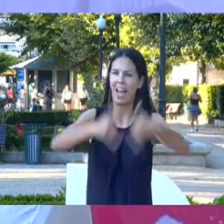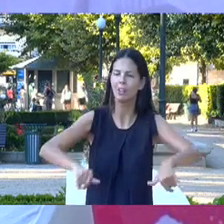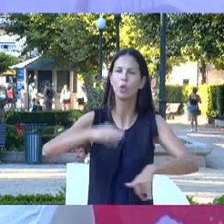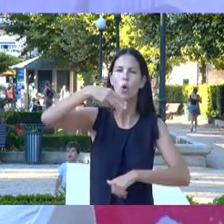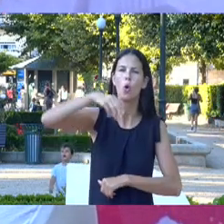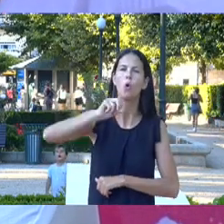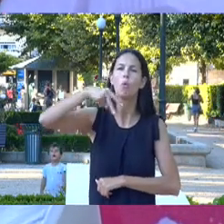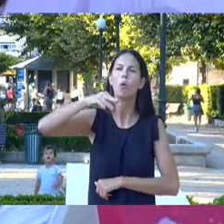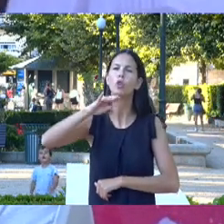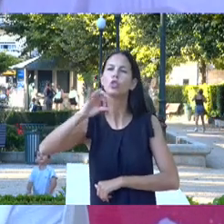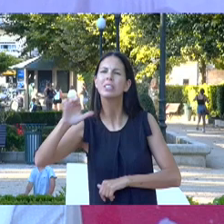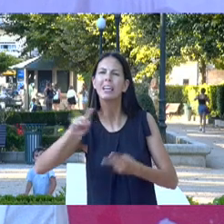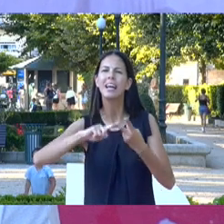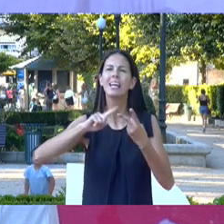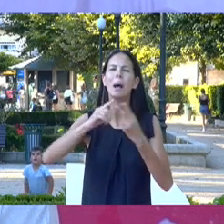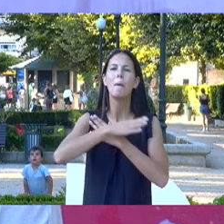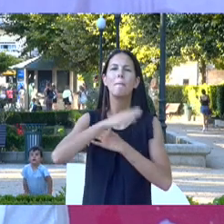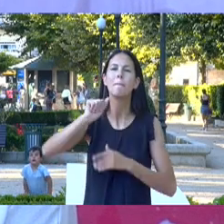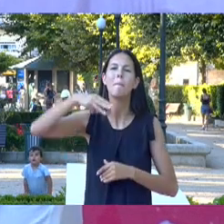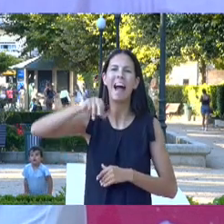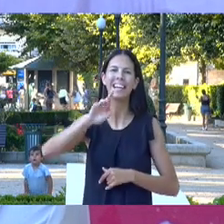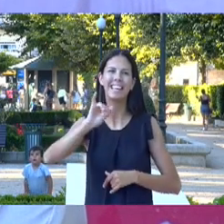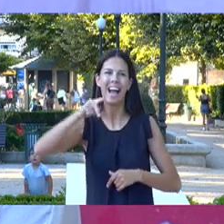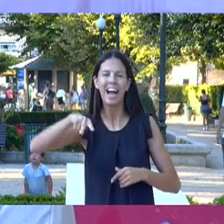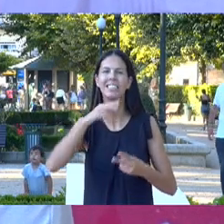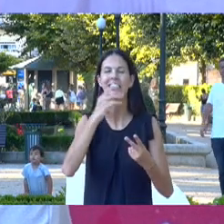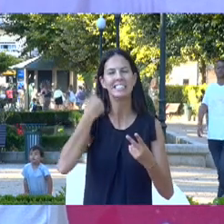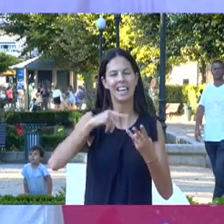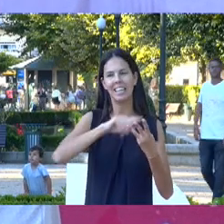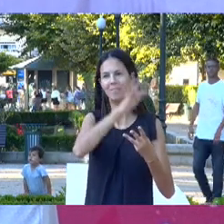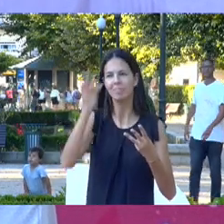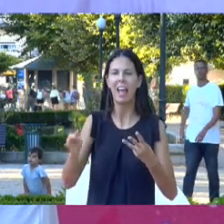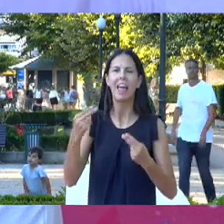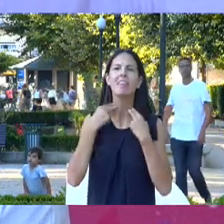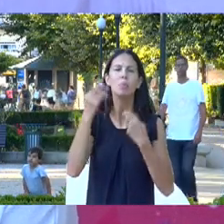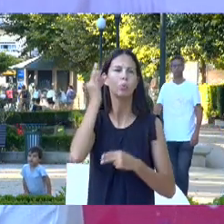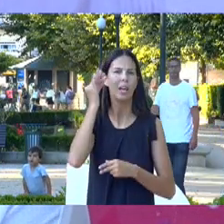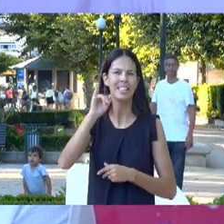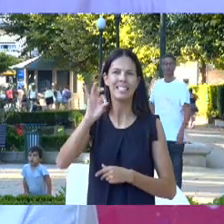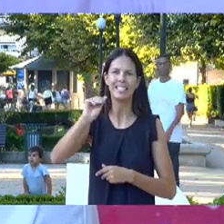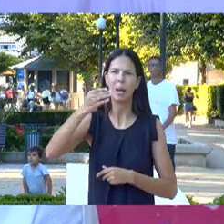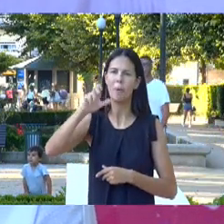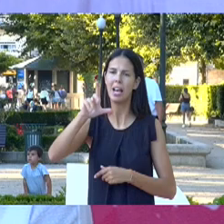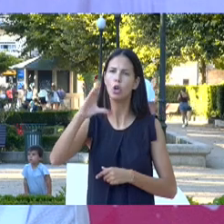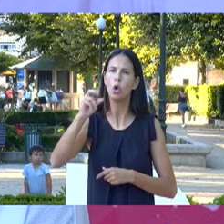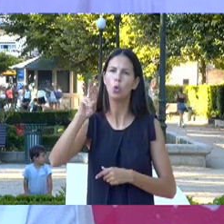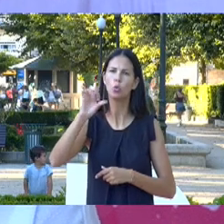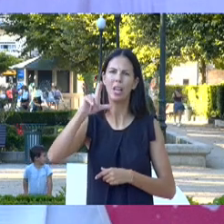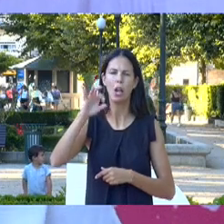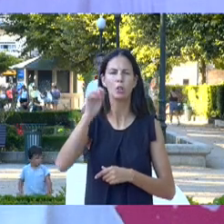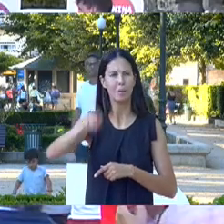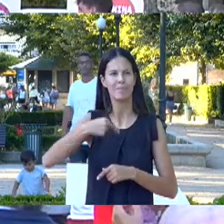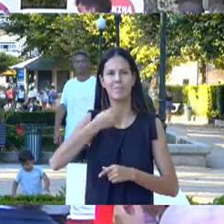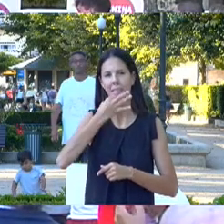a Marián, vou a dar paso xa a diputada Isabel Couselo, que nos vai dedicar unhas palabras.